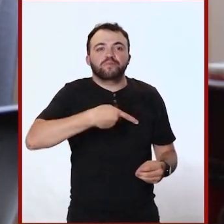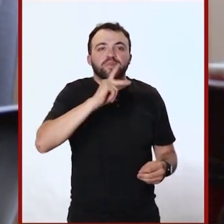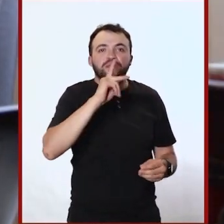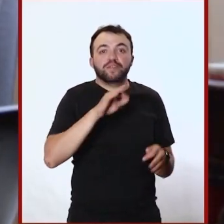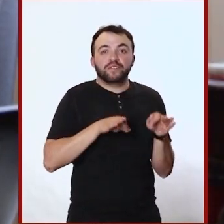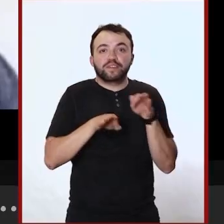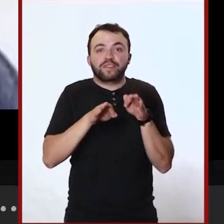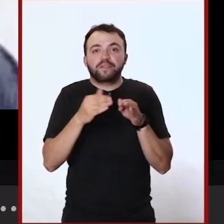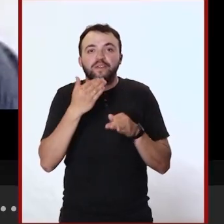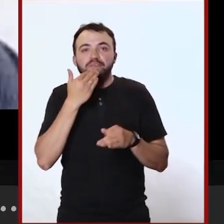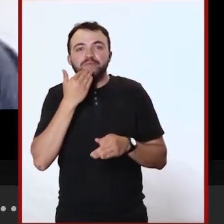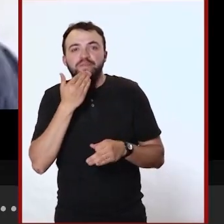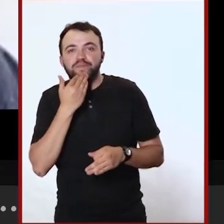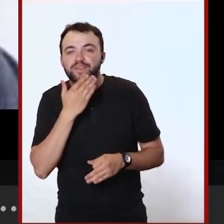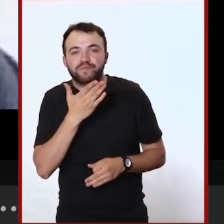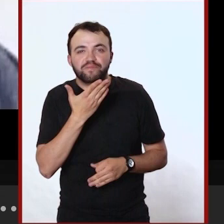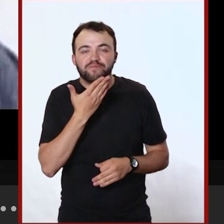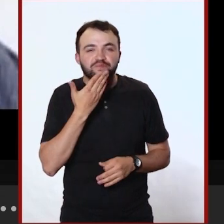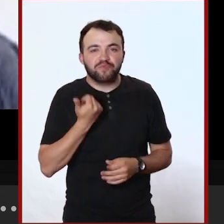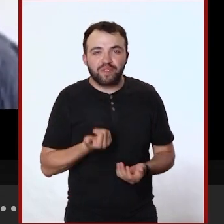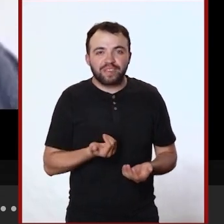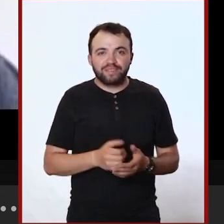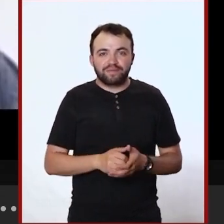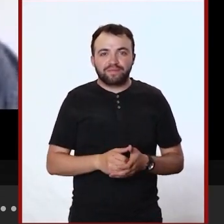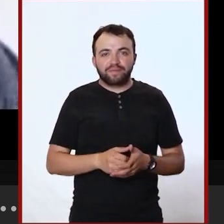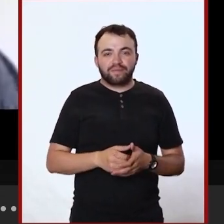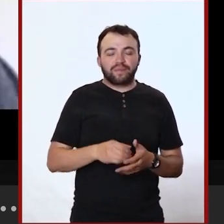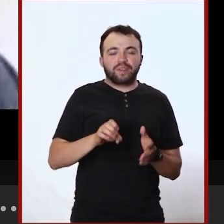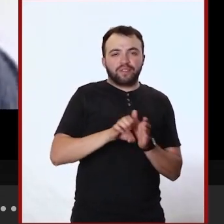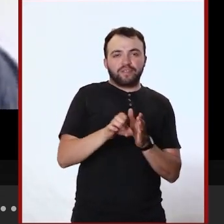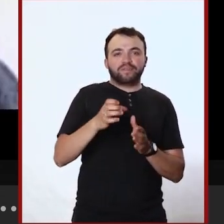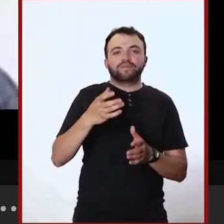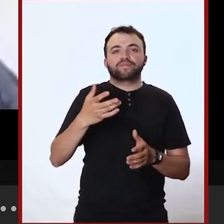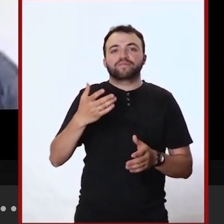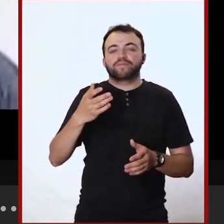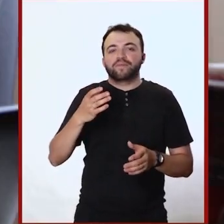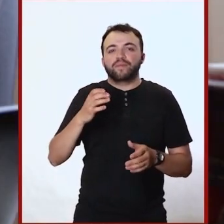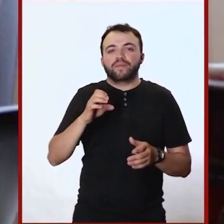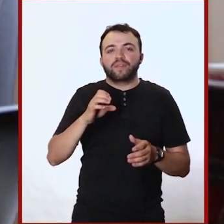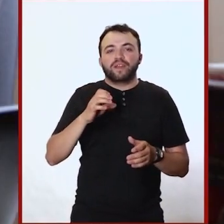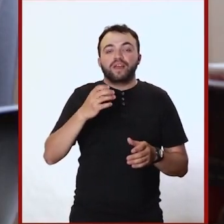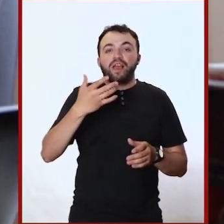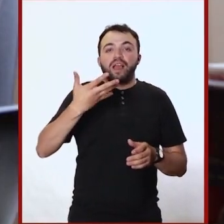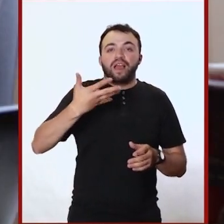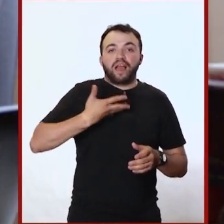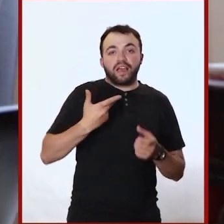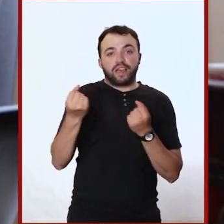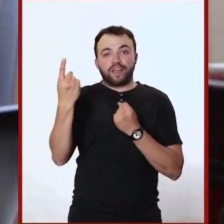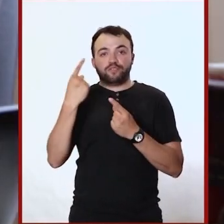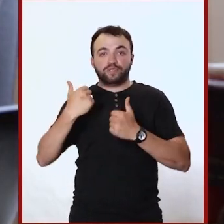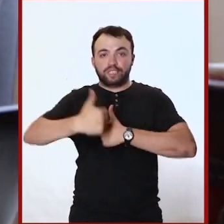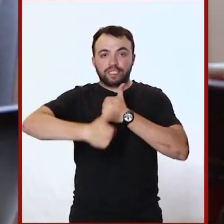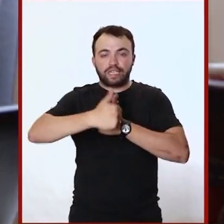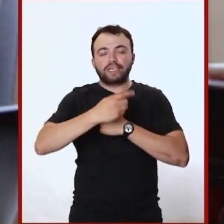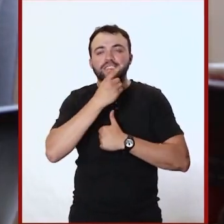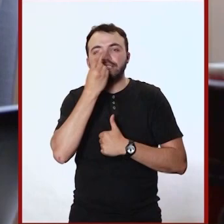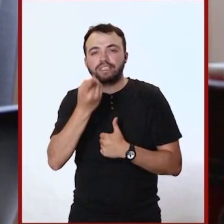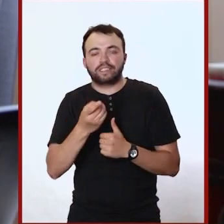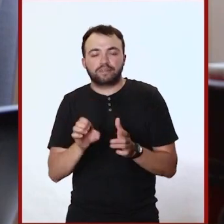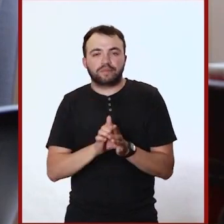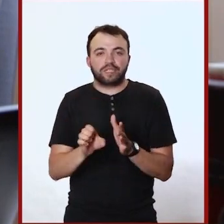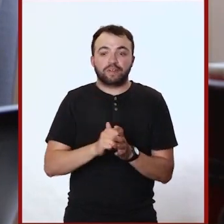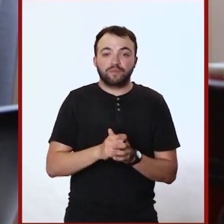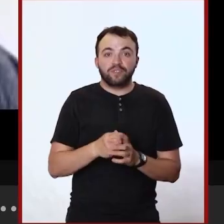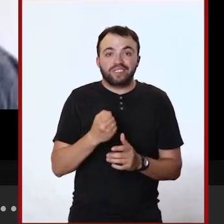Esto es, hay carreras que muchos decimos, híjole, si yo estudio esta carrera, no sé si voy a conseguir trabajo o me van a pagar muy poco.